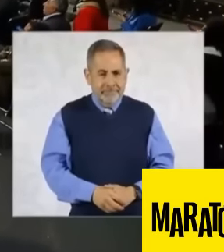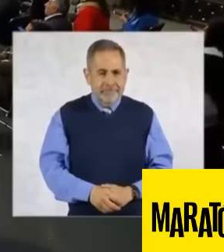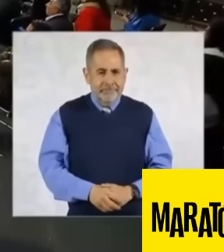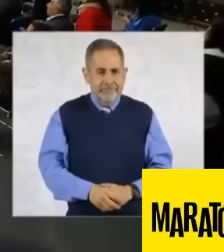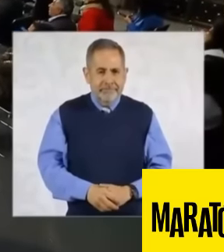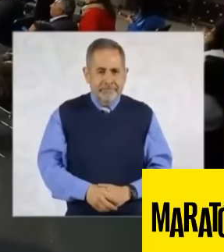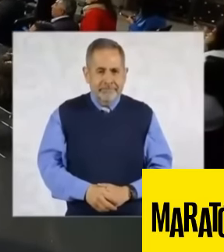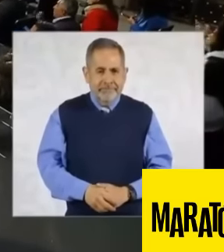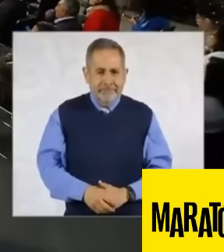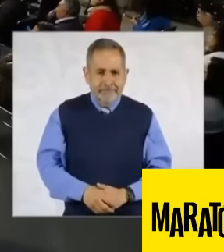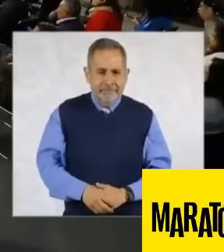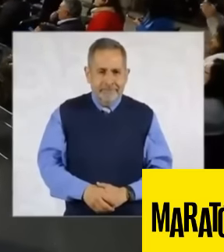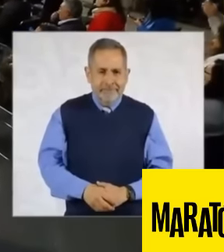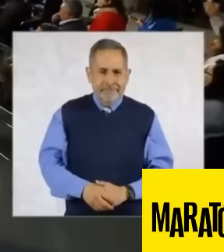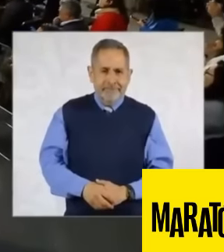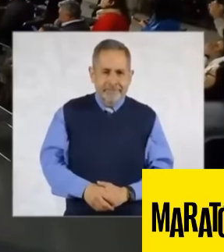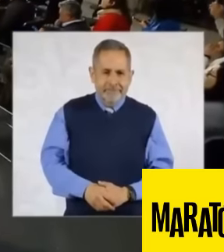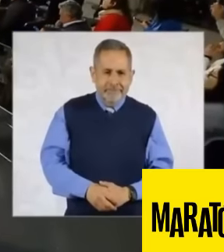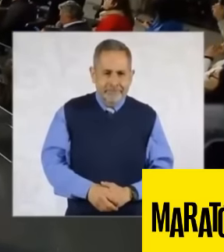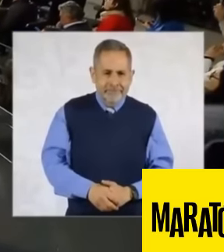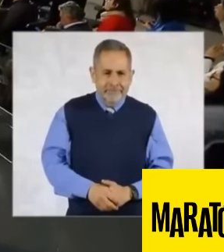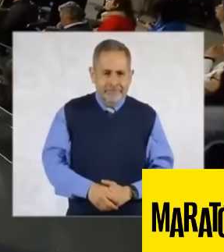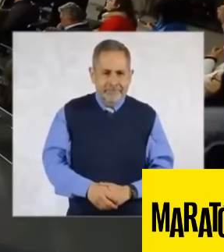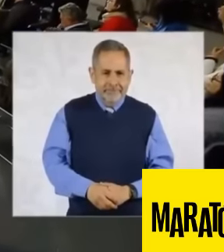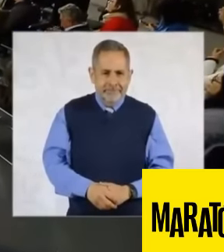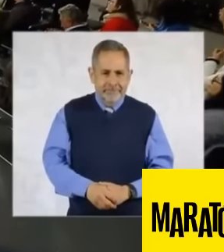interesante no manda ningún